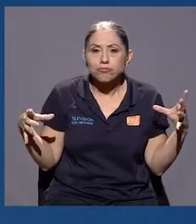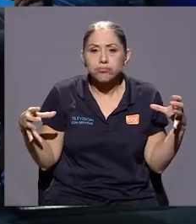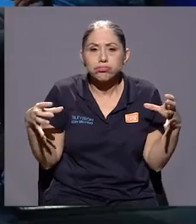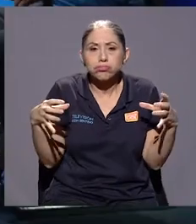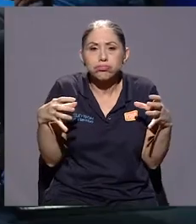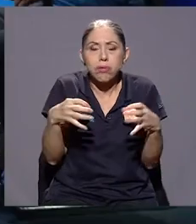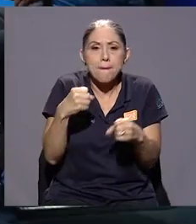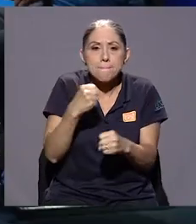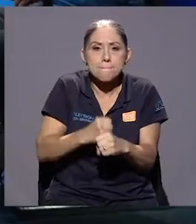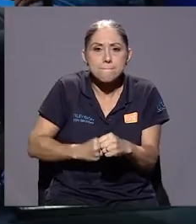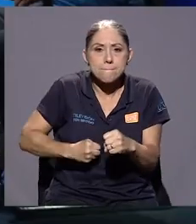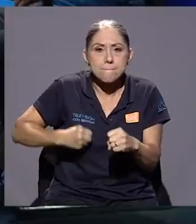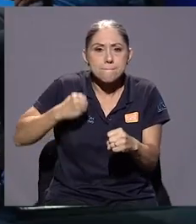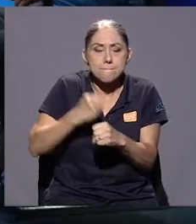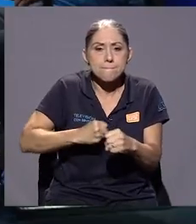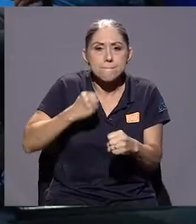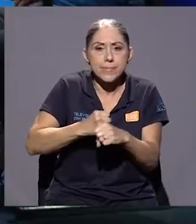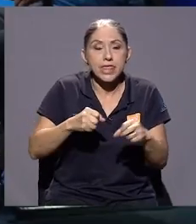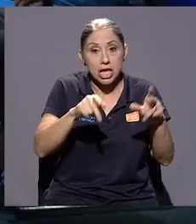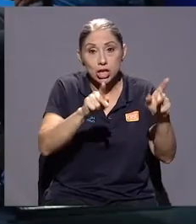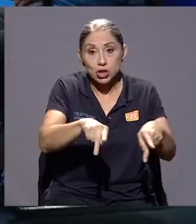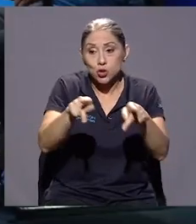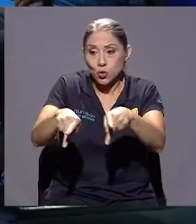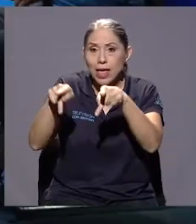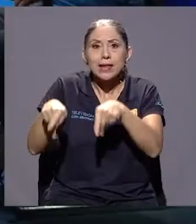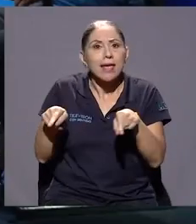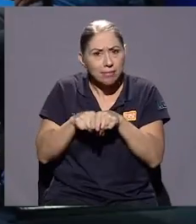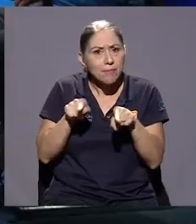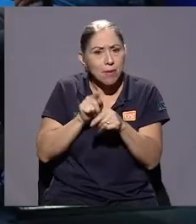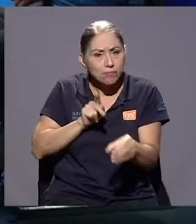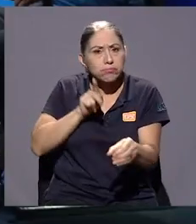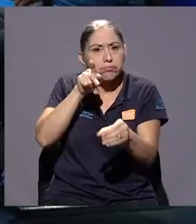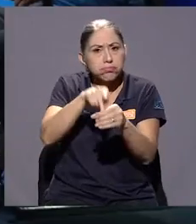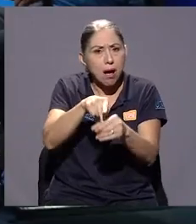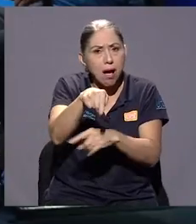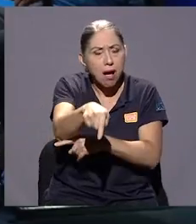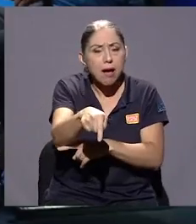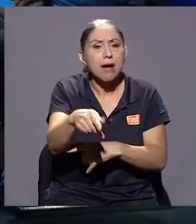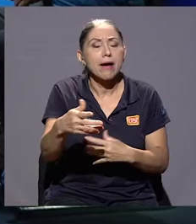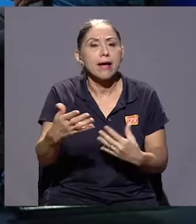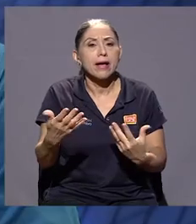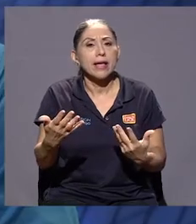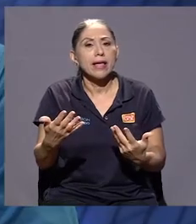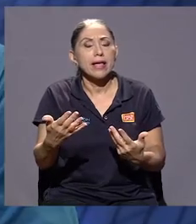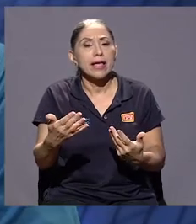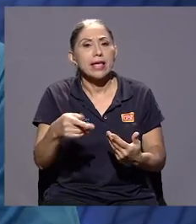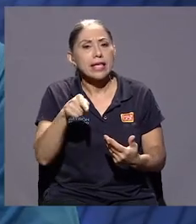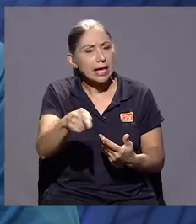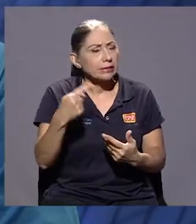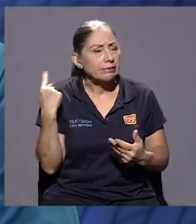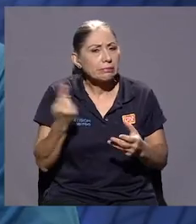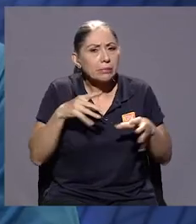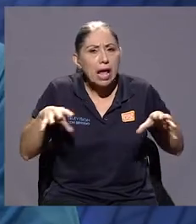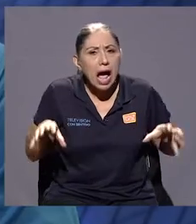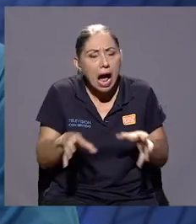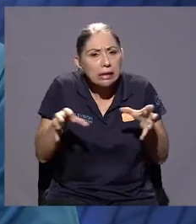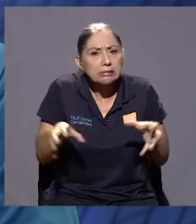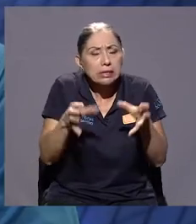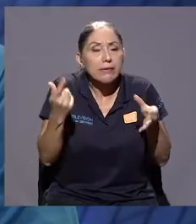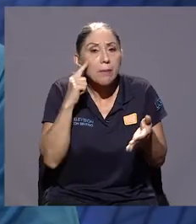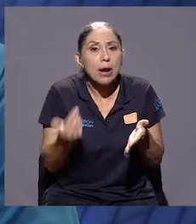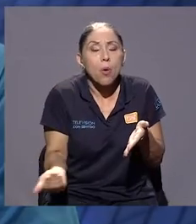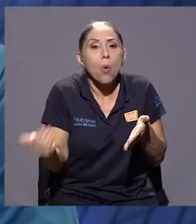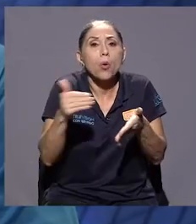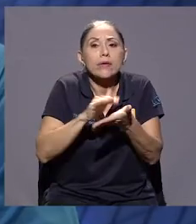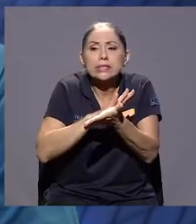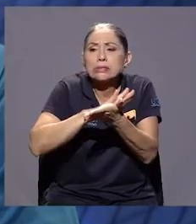que la ciudadanía se integre y digamos forma digamos una parte activa de la gestión y